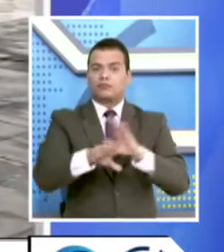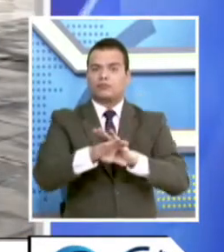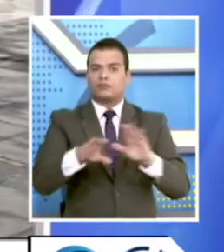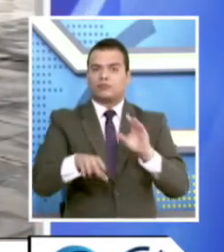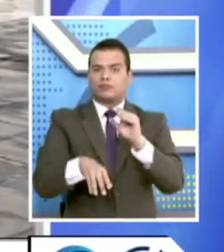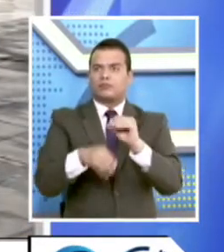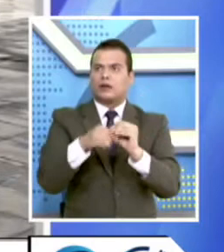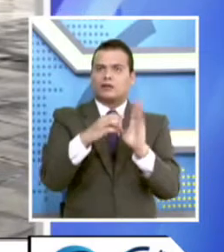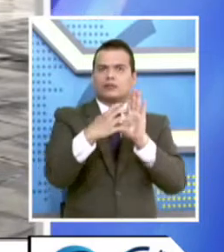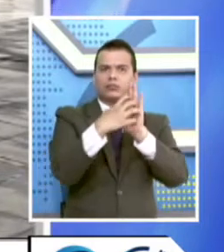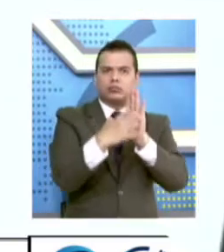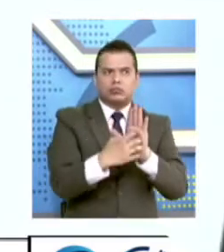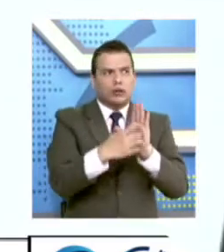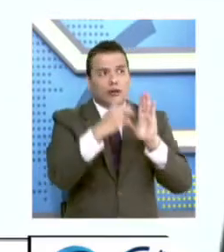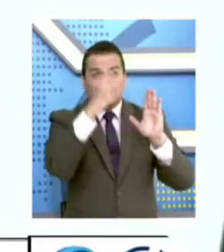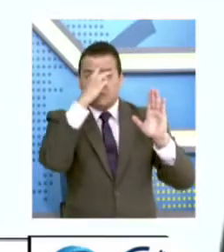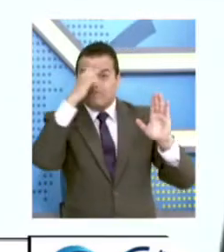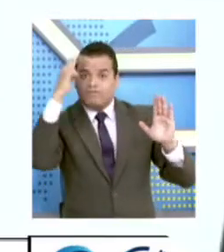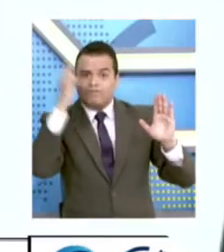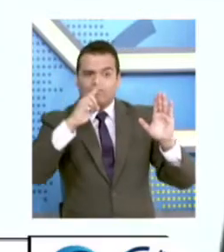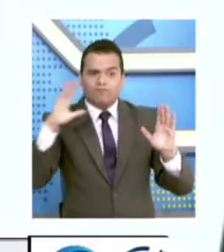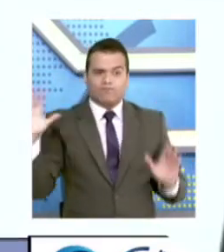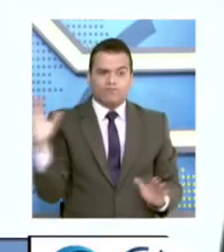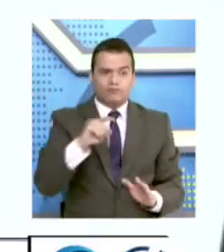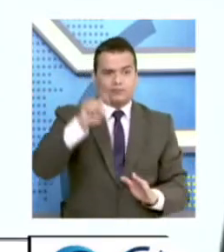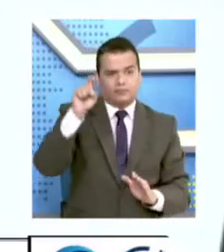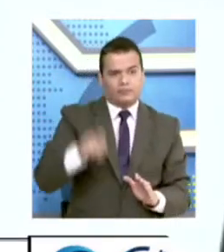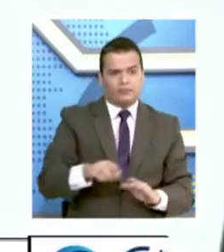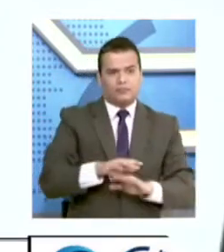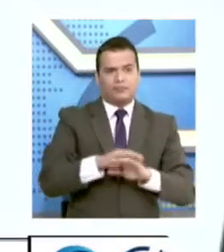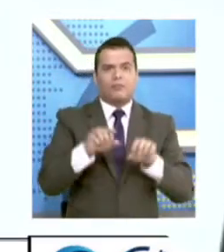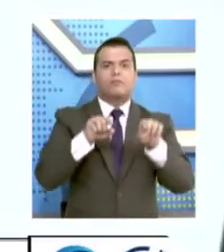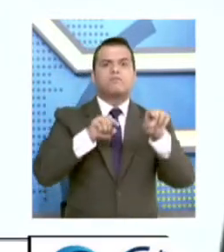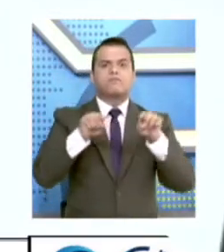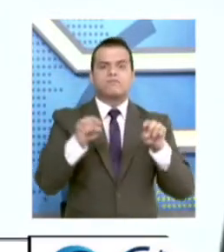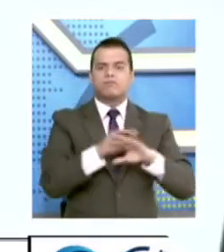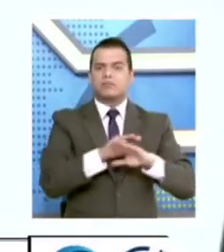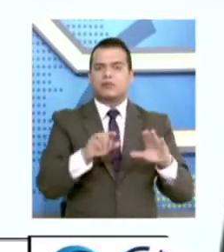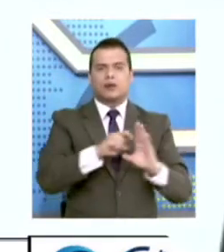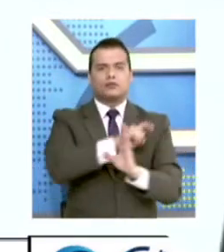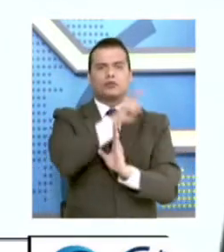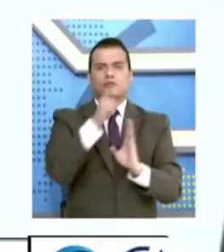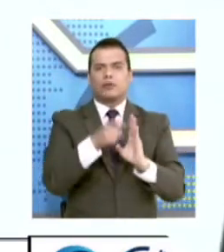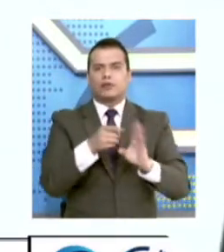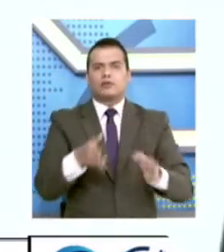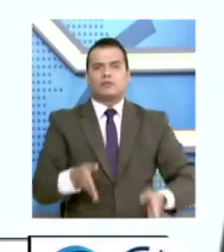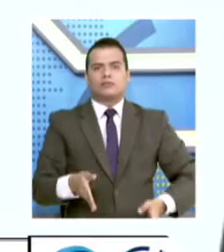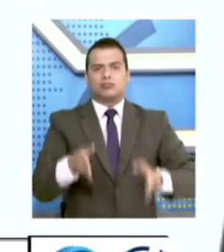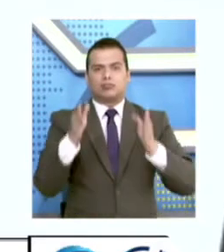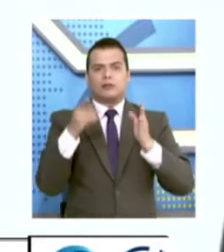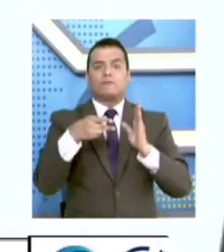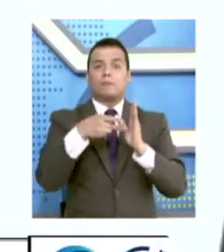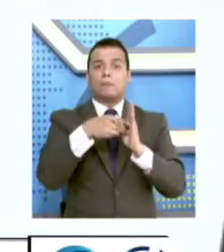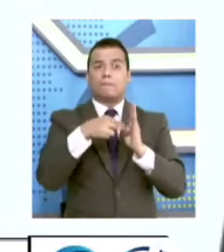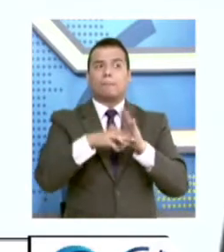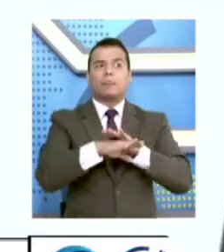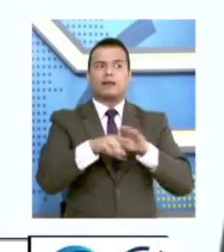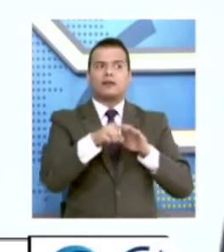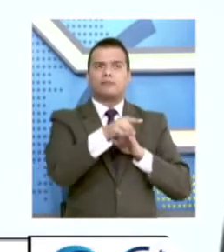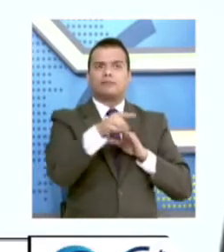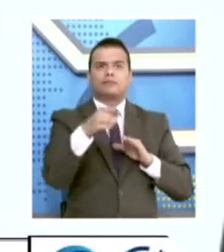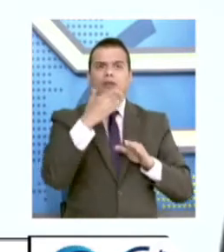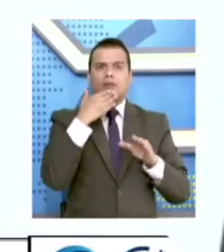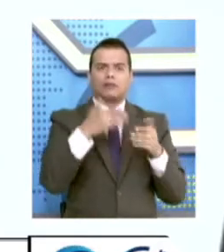demarcada en la edificación. Todo radica ya es que podamos tener la totalidad de los despachos judiciales con estos elementos y que